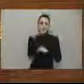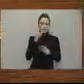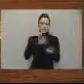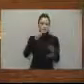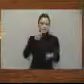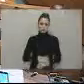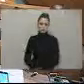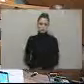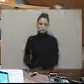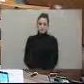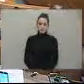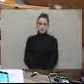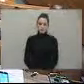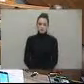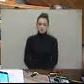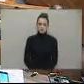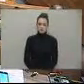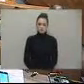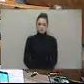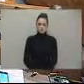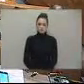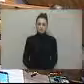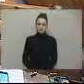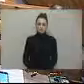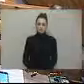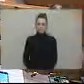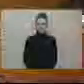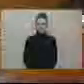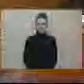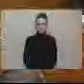Gracias, señor